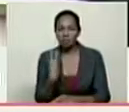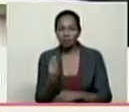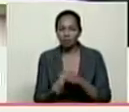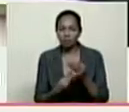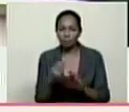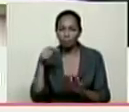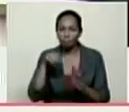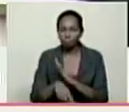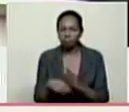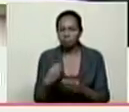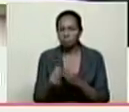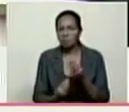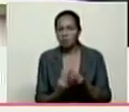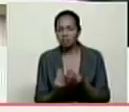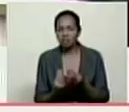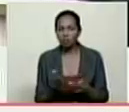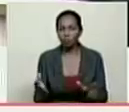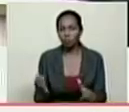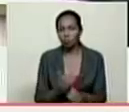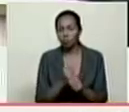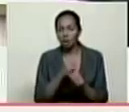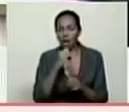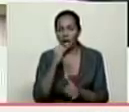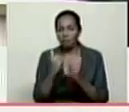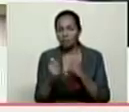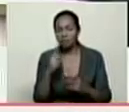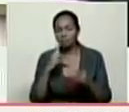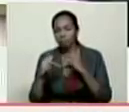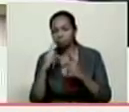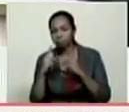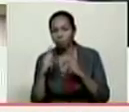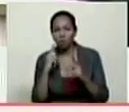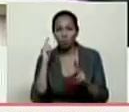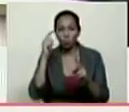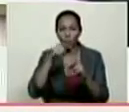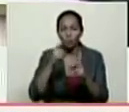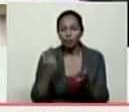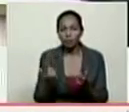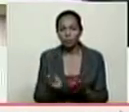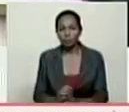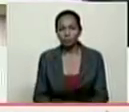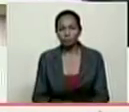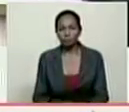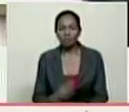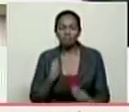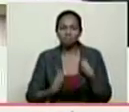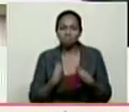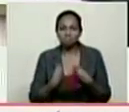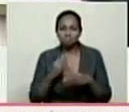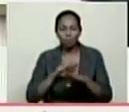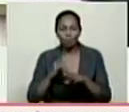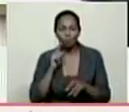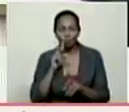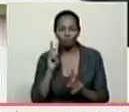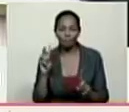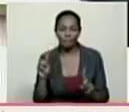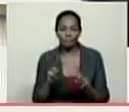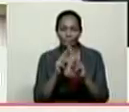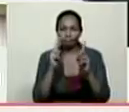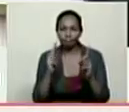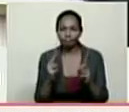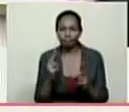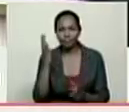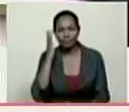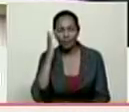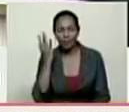perpetrar para, bueno, conseguir sus fines políticos. Esa desesperación viene porque ya los descubrimos en